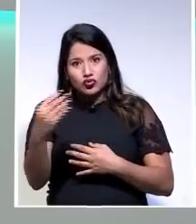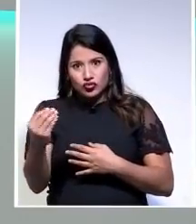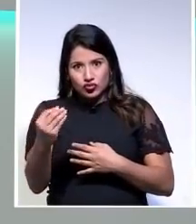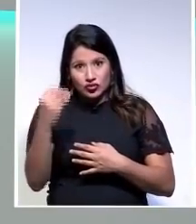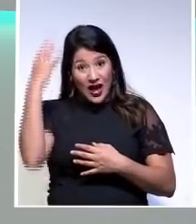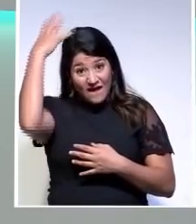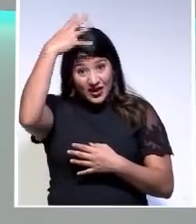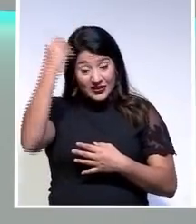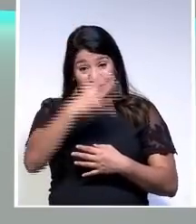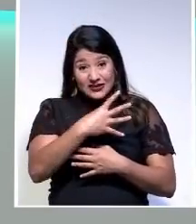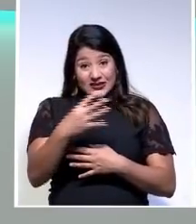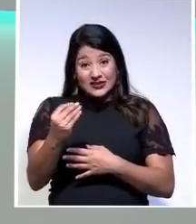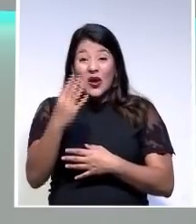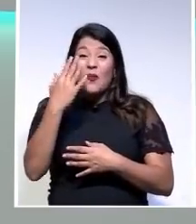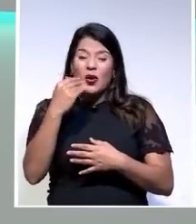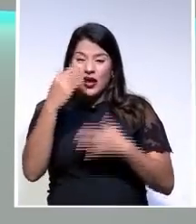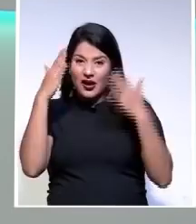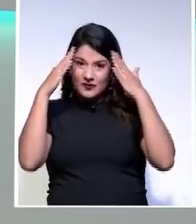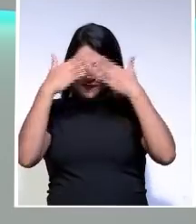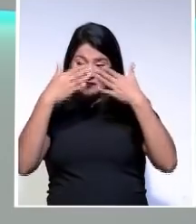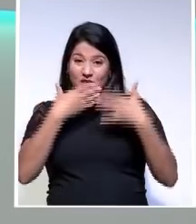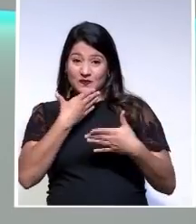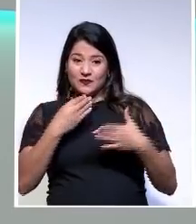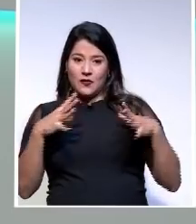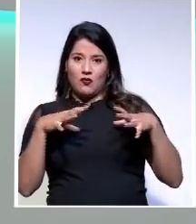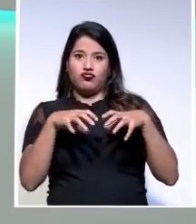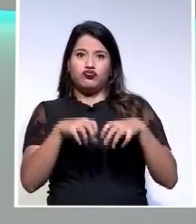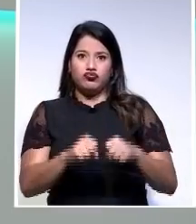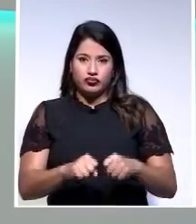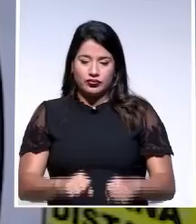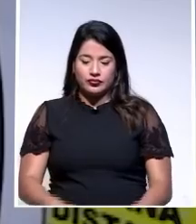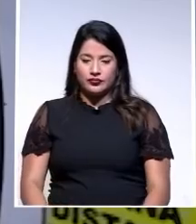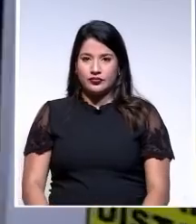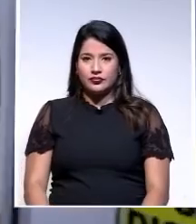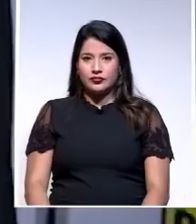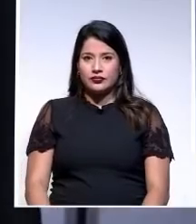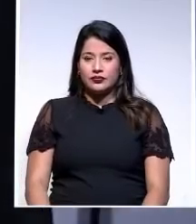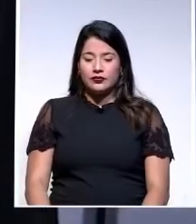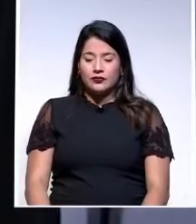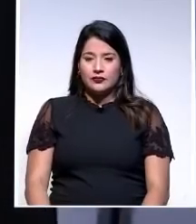a la toma del poder por parte de los talibanes.